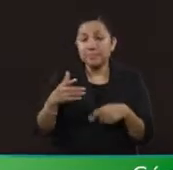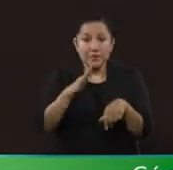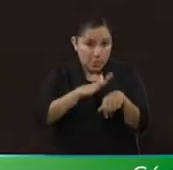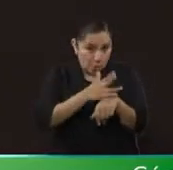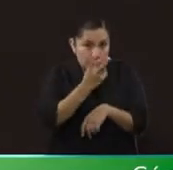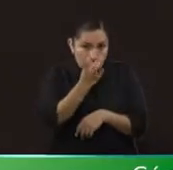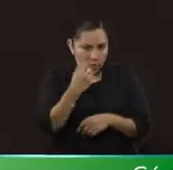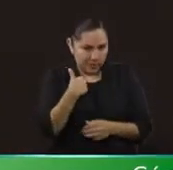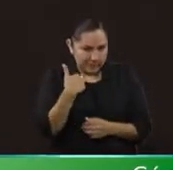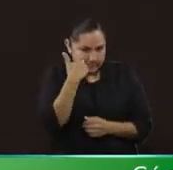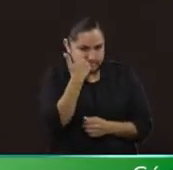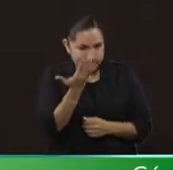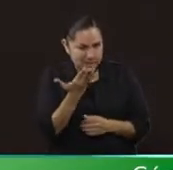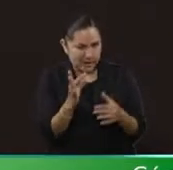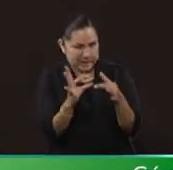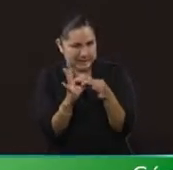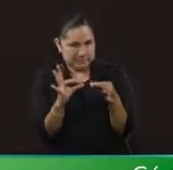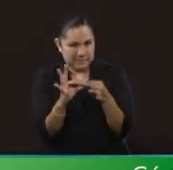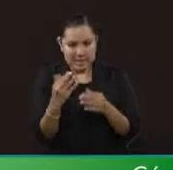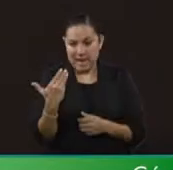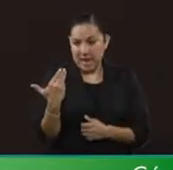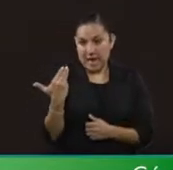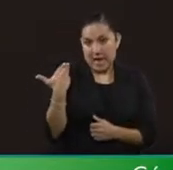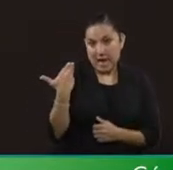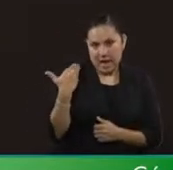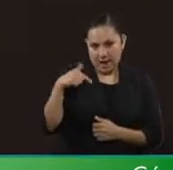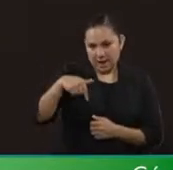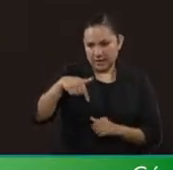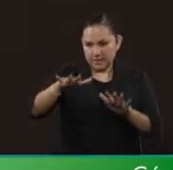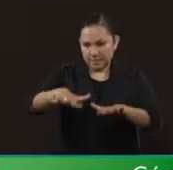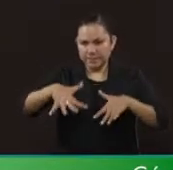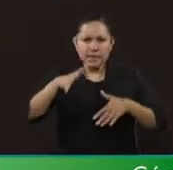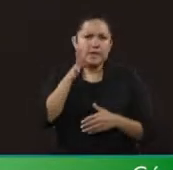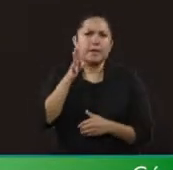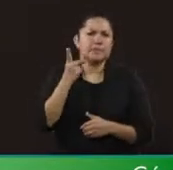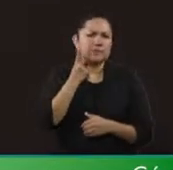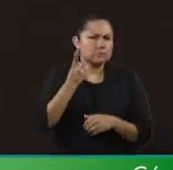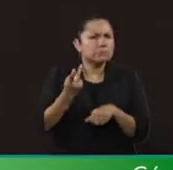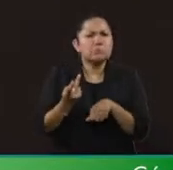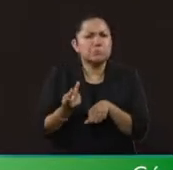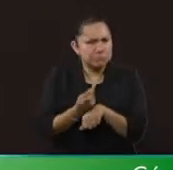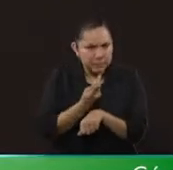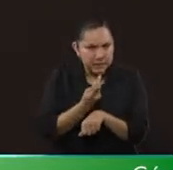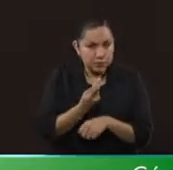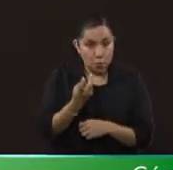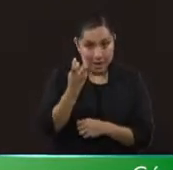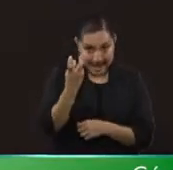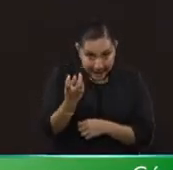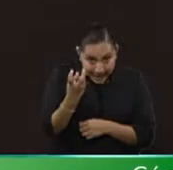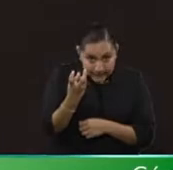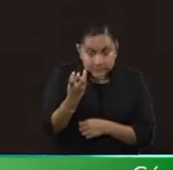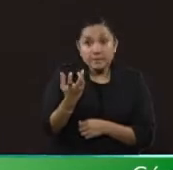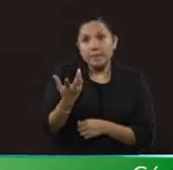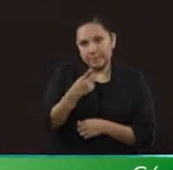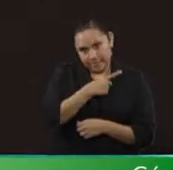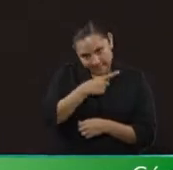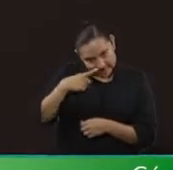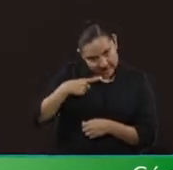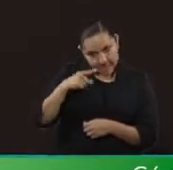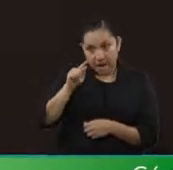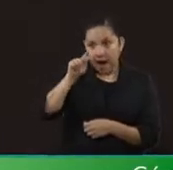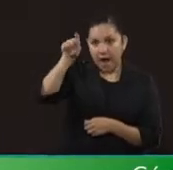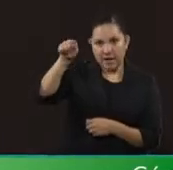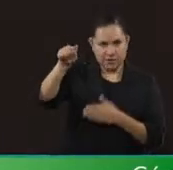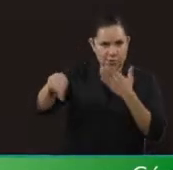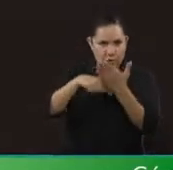evento que sucedió Hace unas horas aquí en el recinto legislativo como debía de haber sucedido cuando en el gimnasio legislativo se